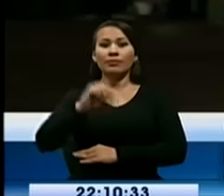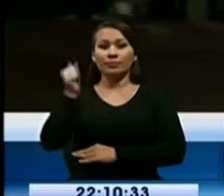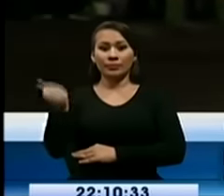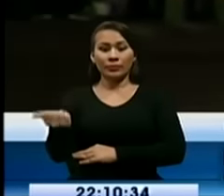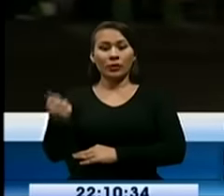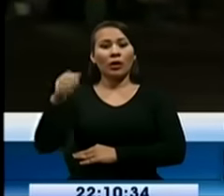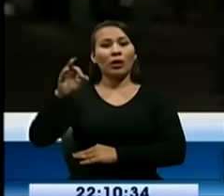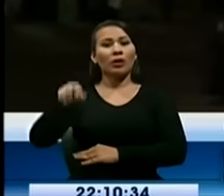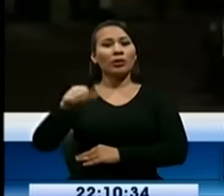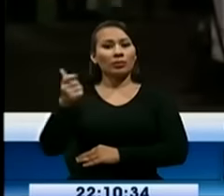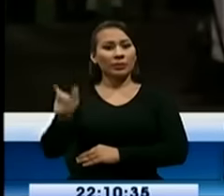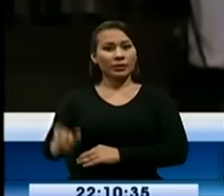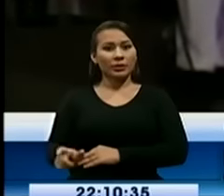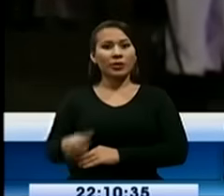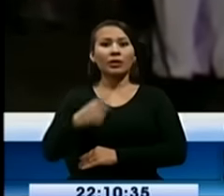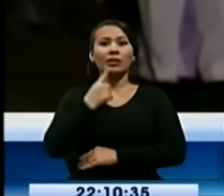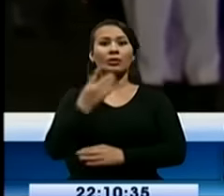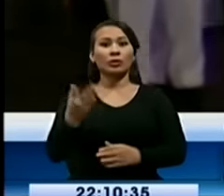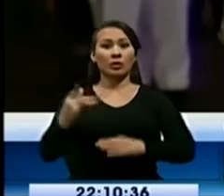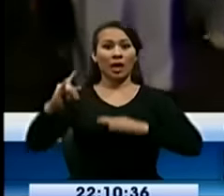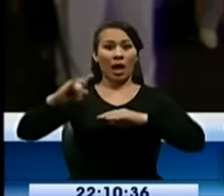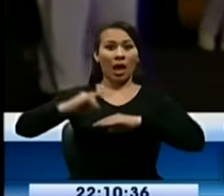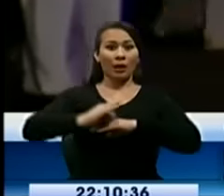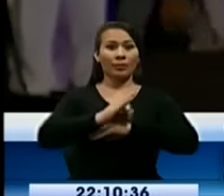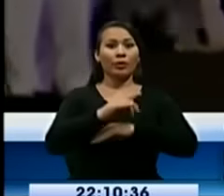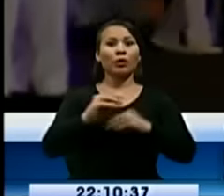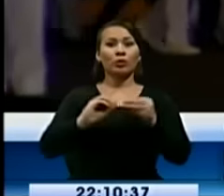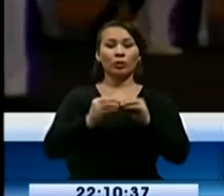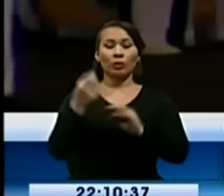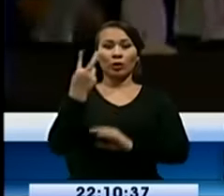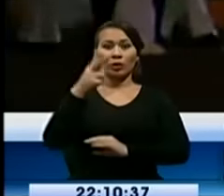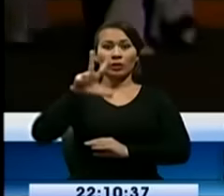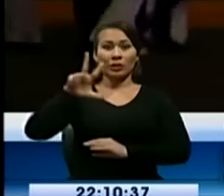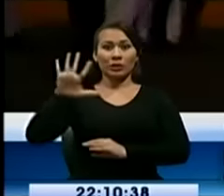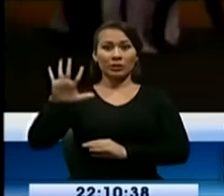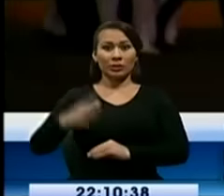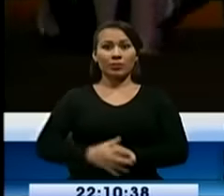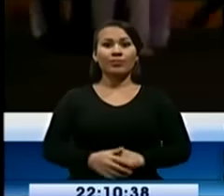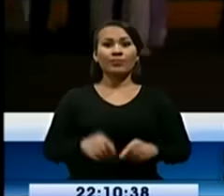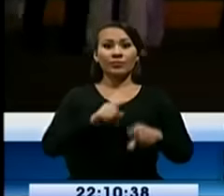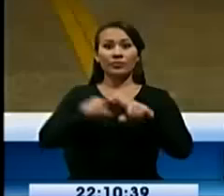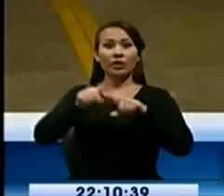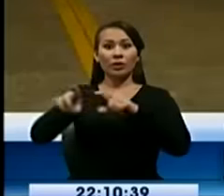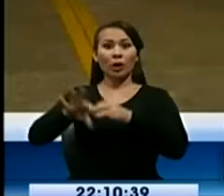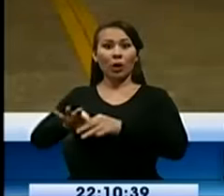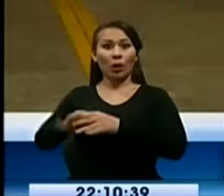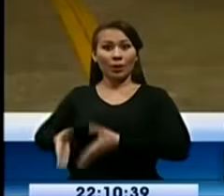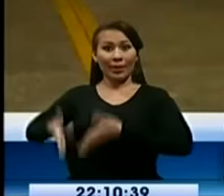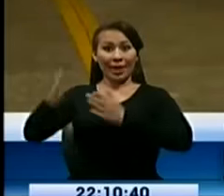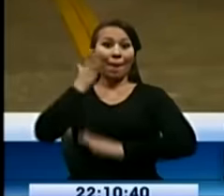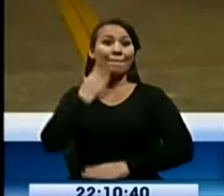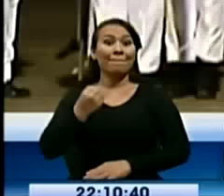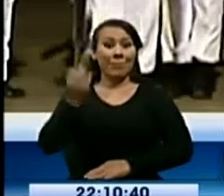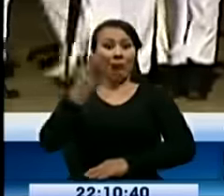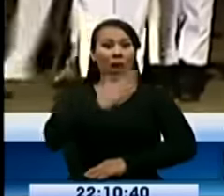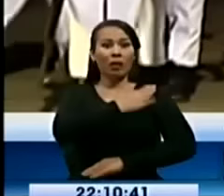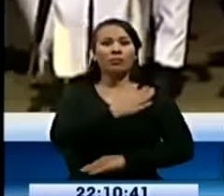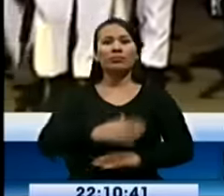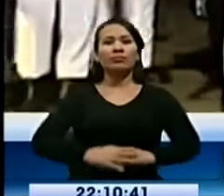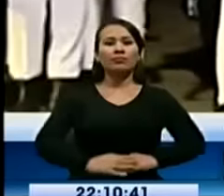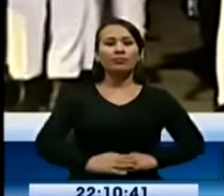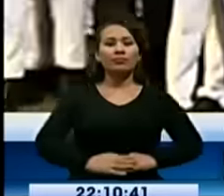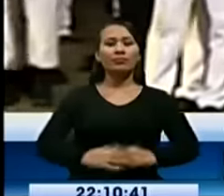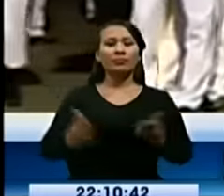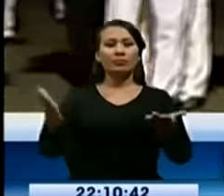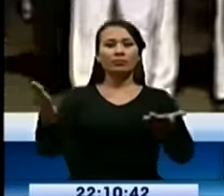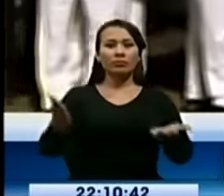18 horas 45 a bordo de un avión caza 235. Varios de sus compañeros presenciaron el arribo. Nos